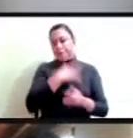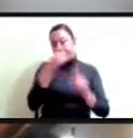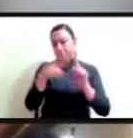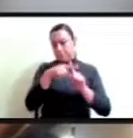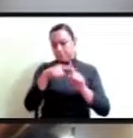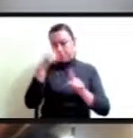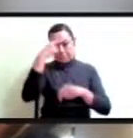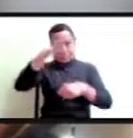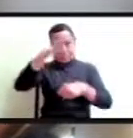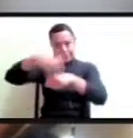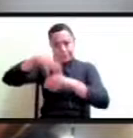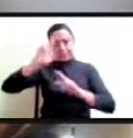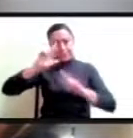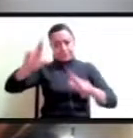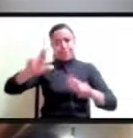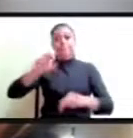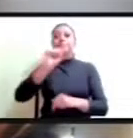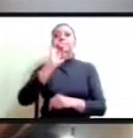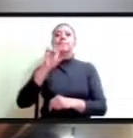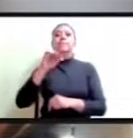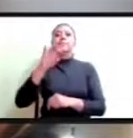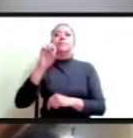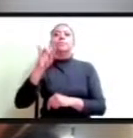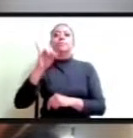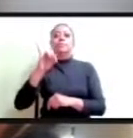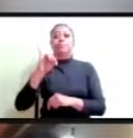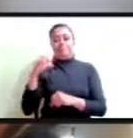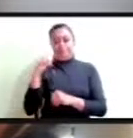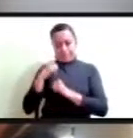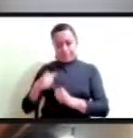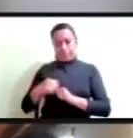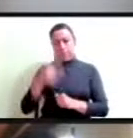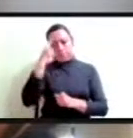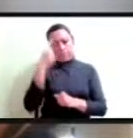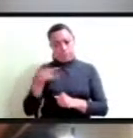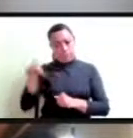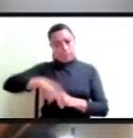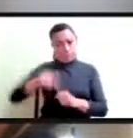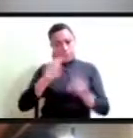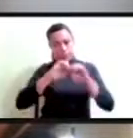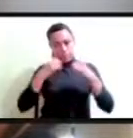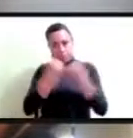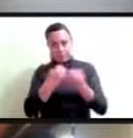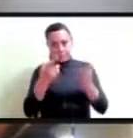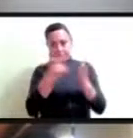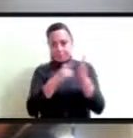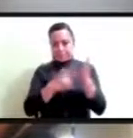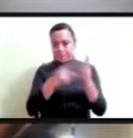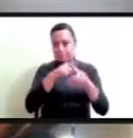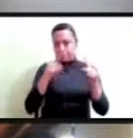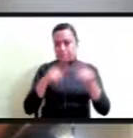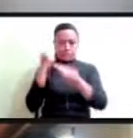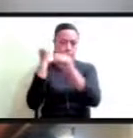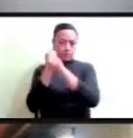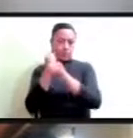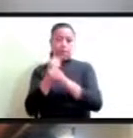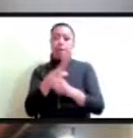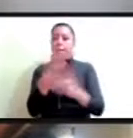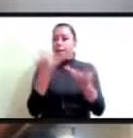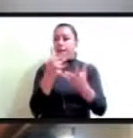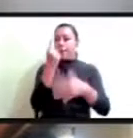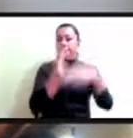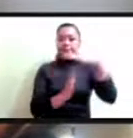de la Secretaría de Movilidad de la Ciudad de México para que por conducto del órgano regulador de transporte se instale una mesa de trabajo con integrantes de la